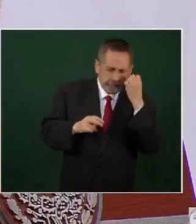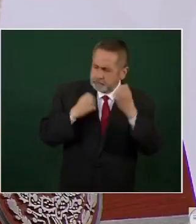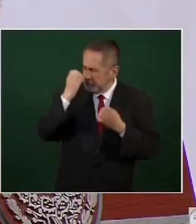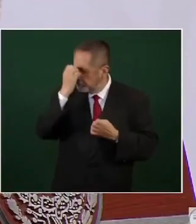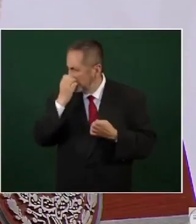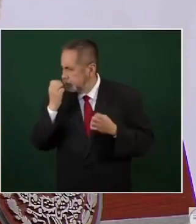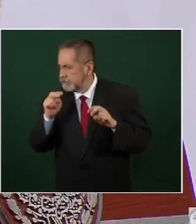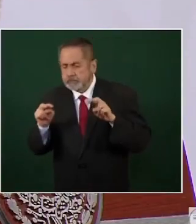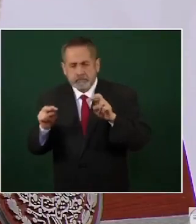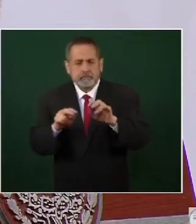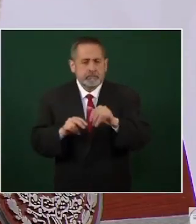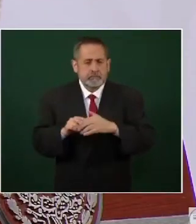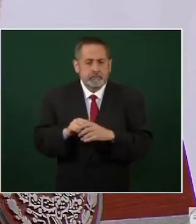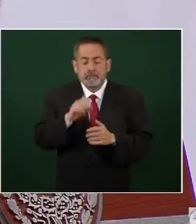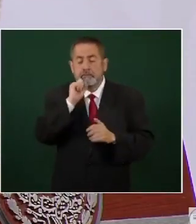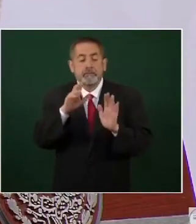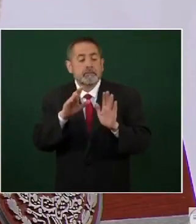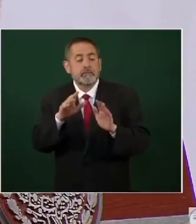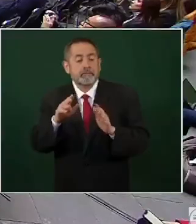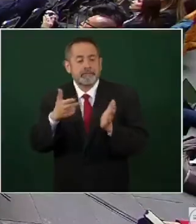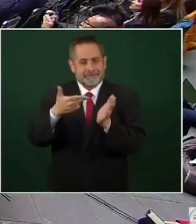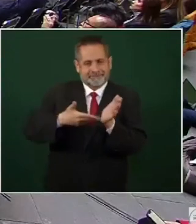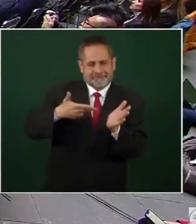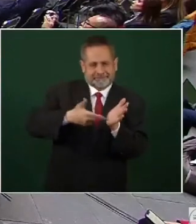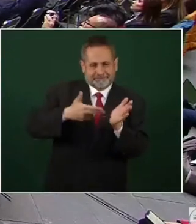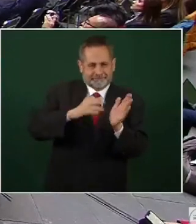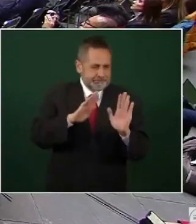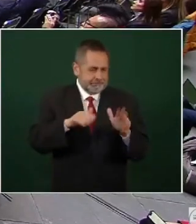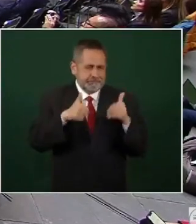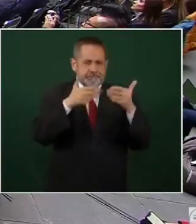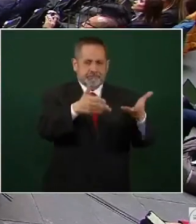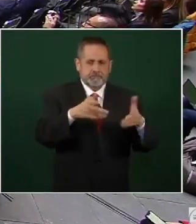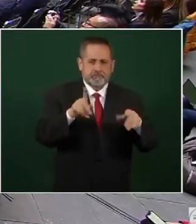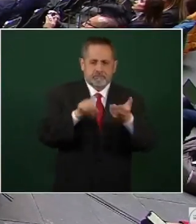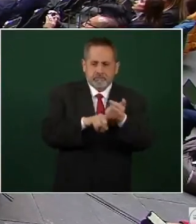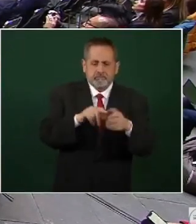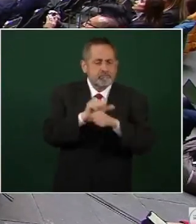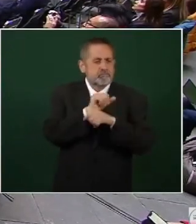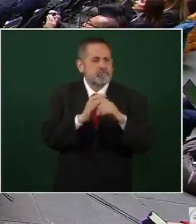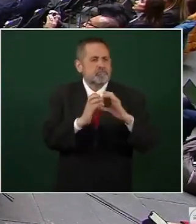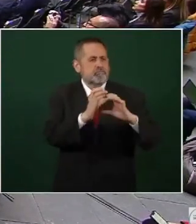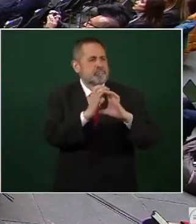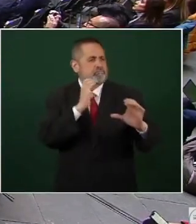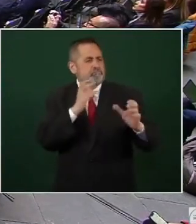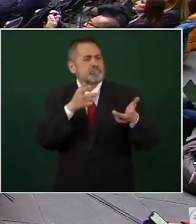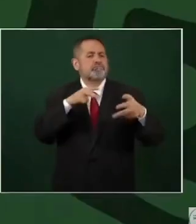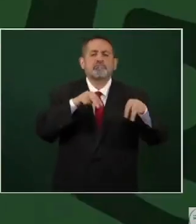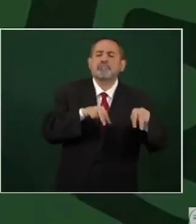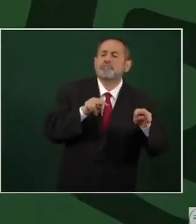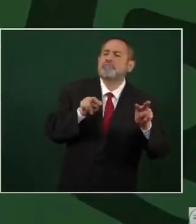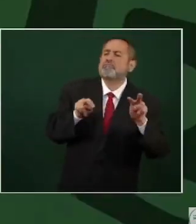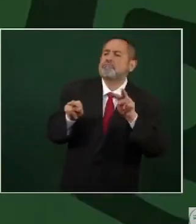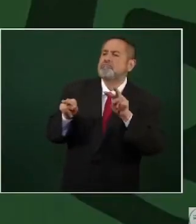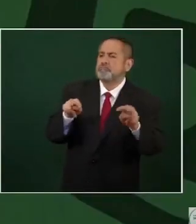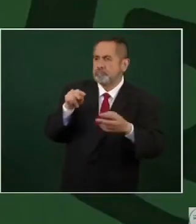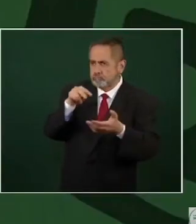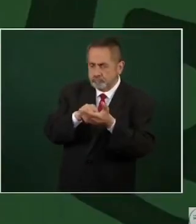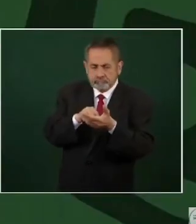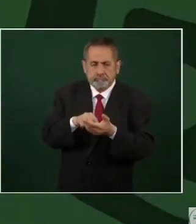y también están afuera de los talleres, en camionetas, se pusieron afuera de los talleres también